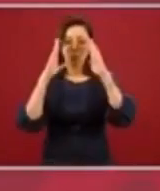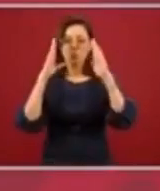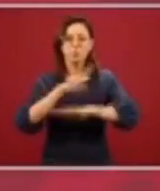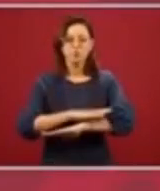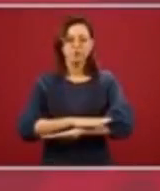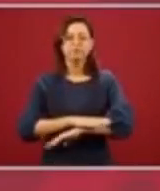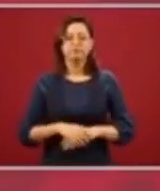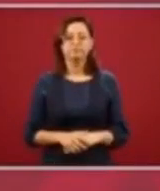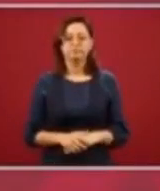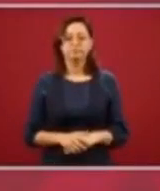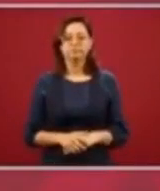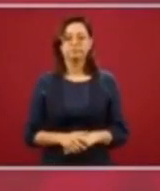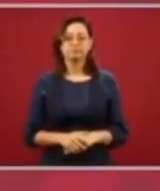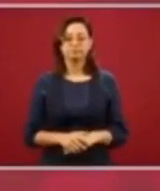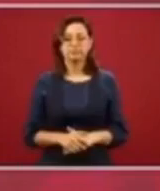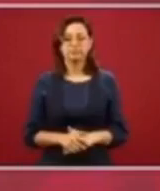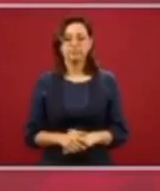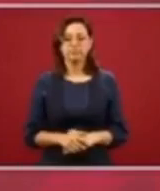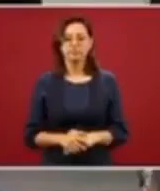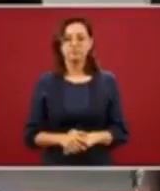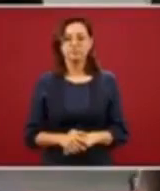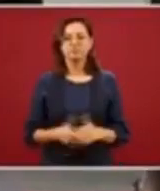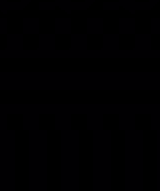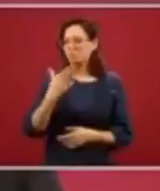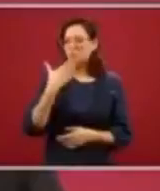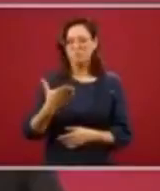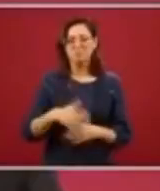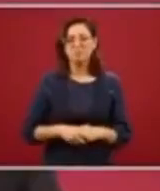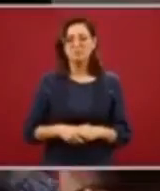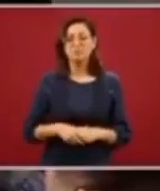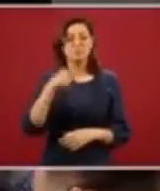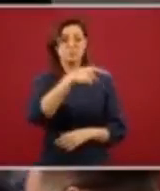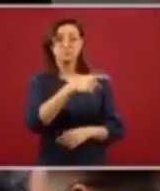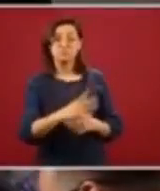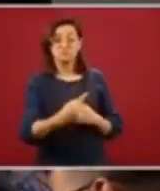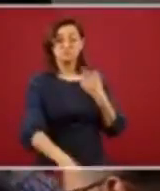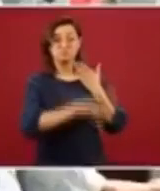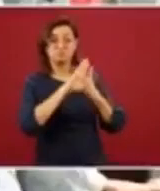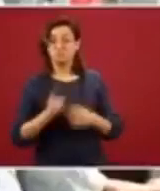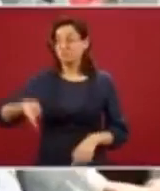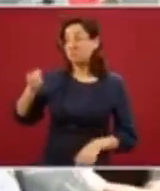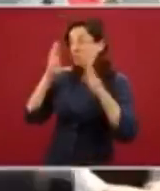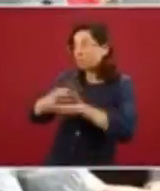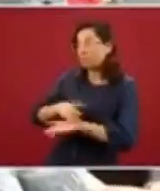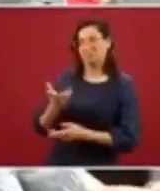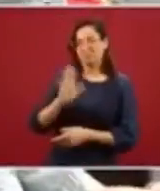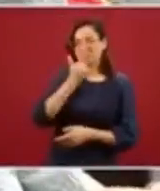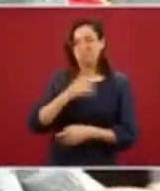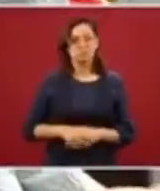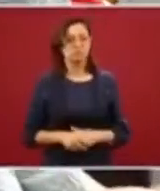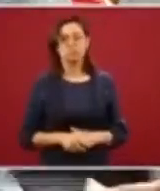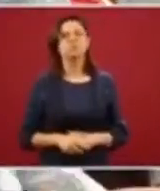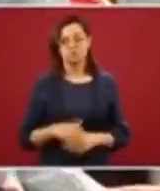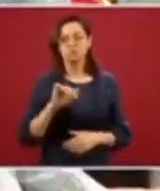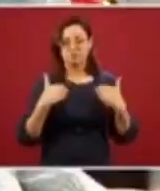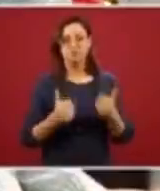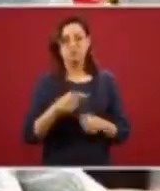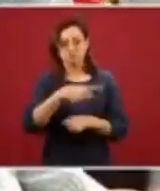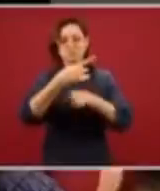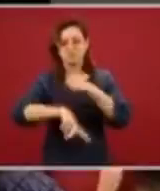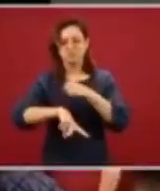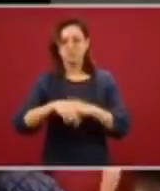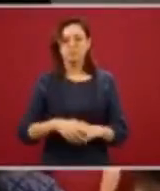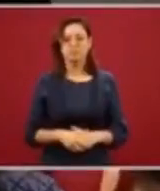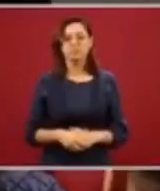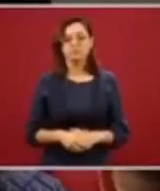Se puede. ¿Por qué no perdonarnos? Esa apología del delito, presidente. Sí, entiendo, y eso no se perdona ni se reconcilia. Entiendo que afecta. Sí,